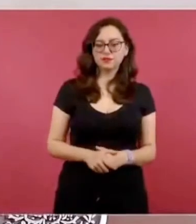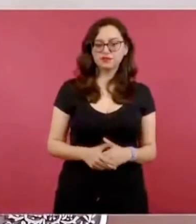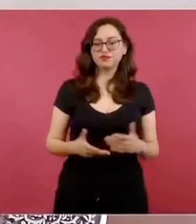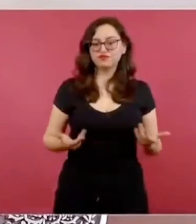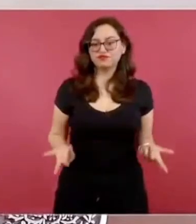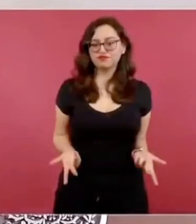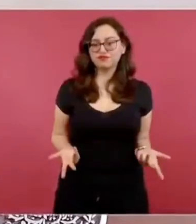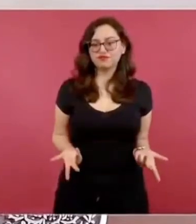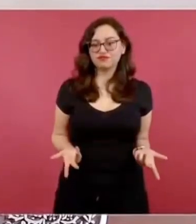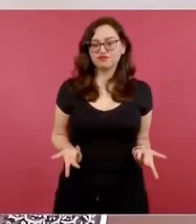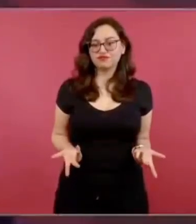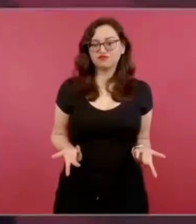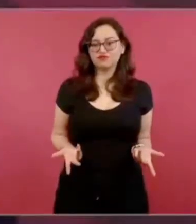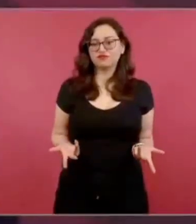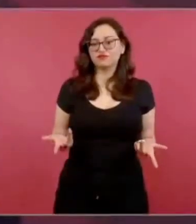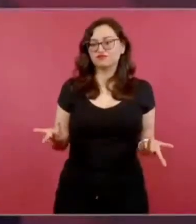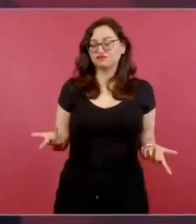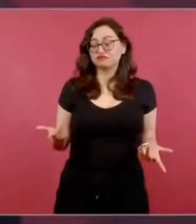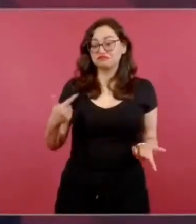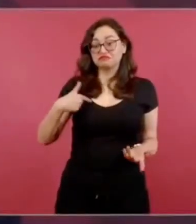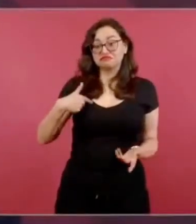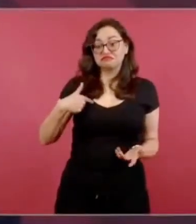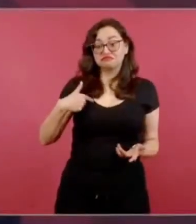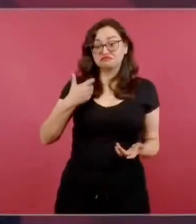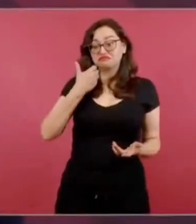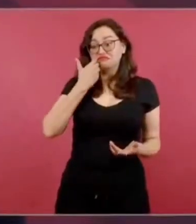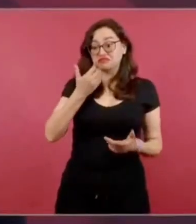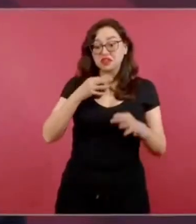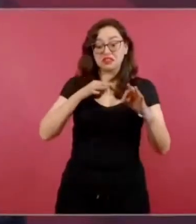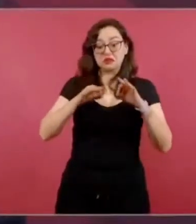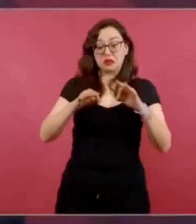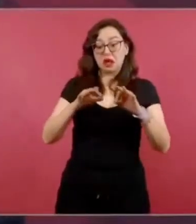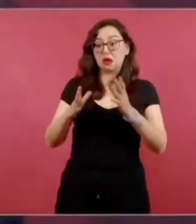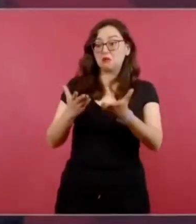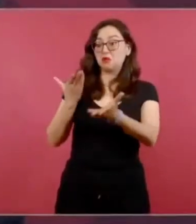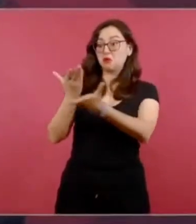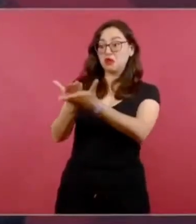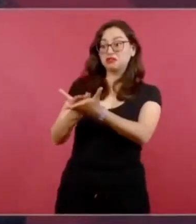Porque es la Cámara de Diputados la que aprueba el presupuesto.